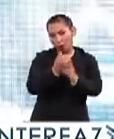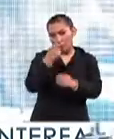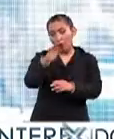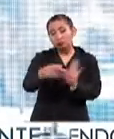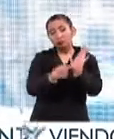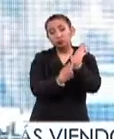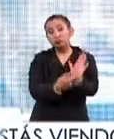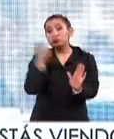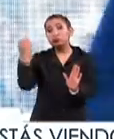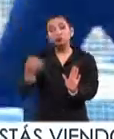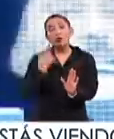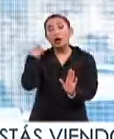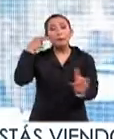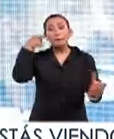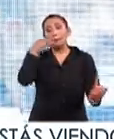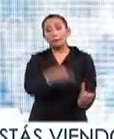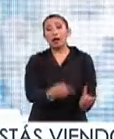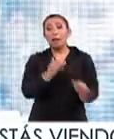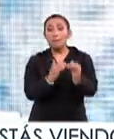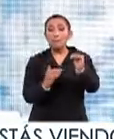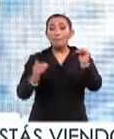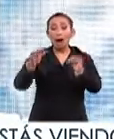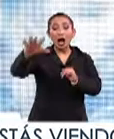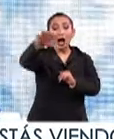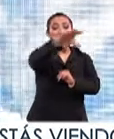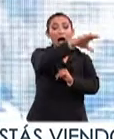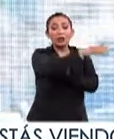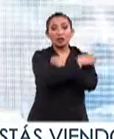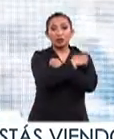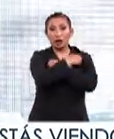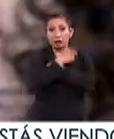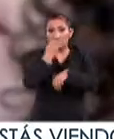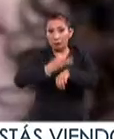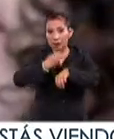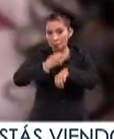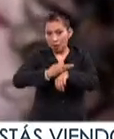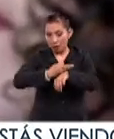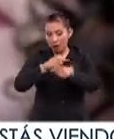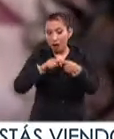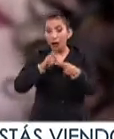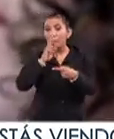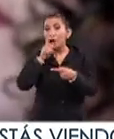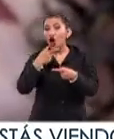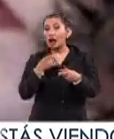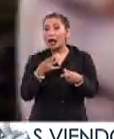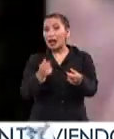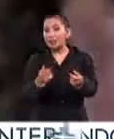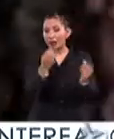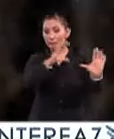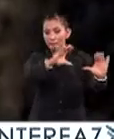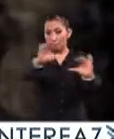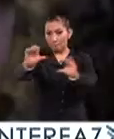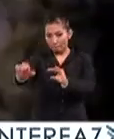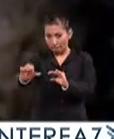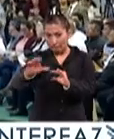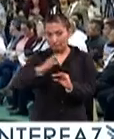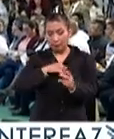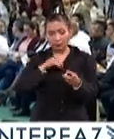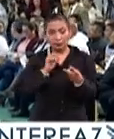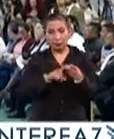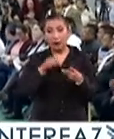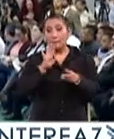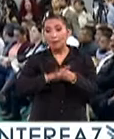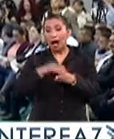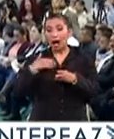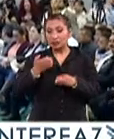se presentaron ponencias centradas en elevar la cobertura en educación superior, mejorar la calidad de la formación que imparten,